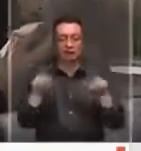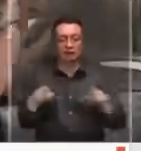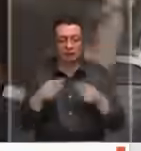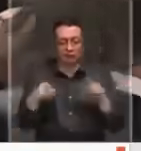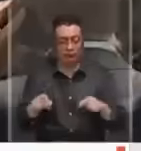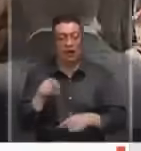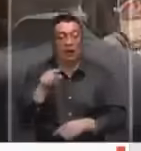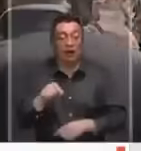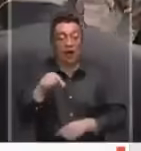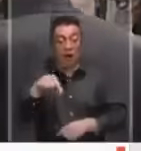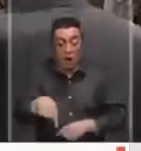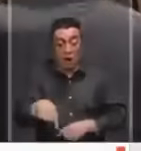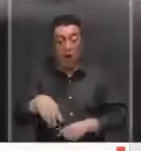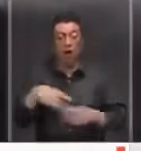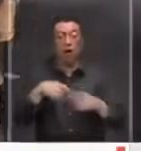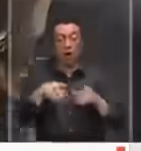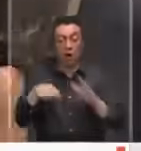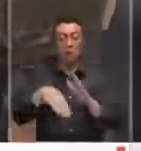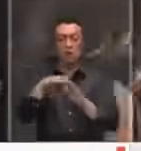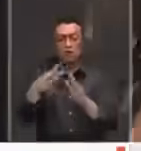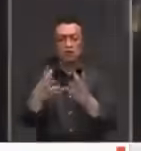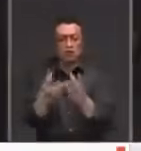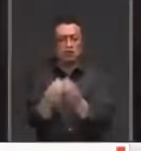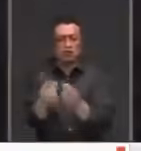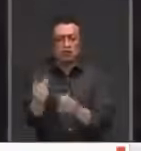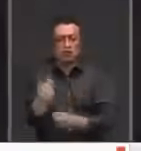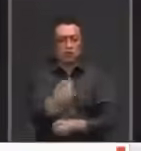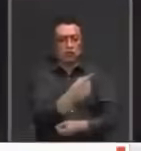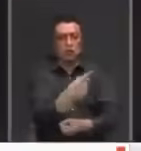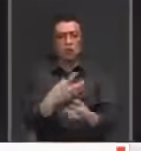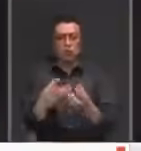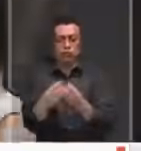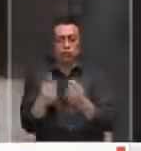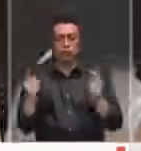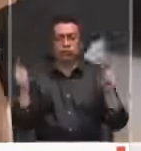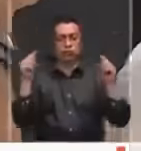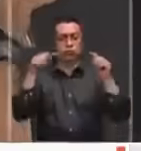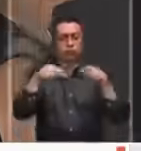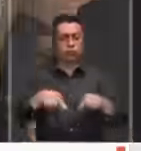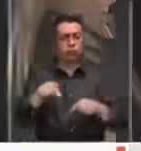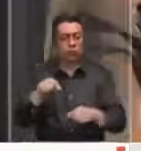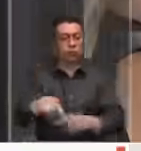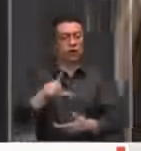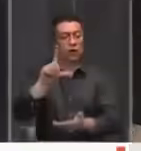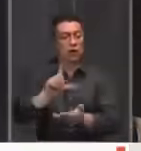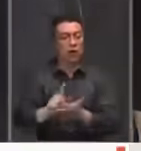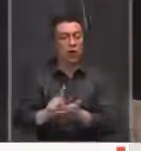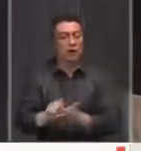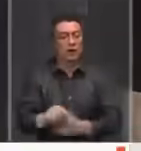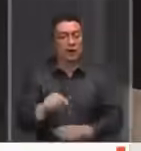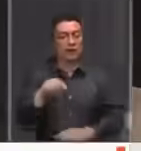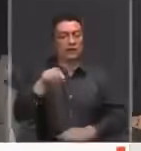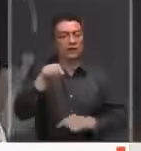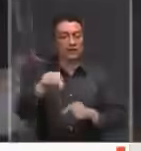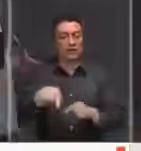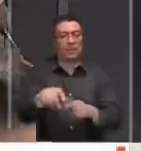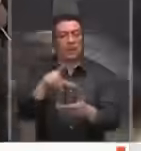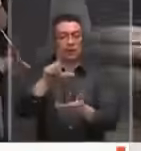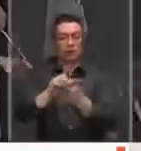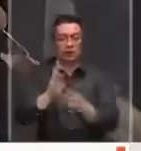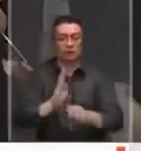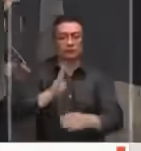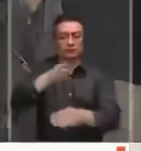medio de tanta gente, la verdad es que son muchas personas las que llegaron a ese lugar. Nos imaginamos que vamos